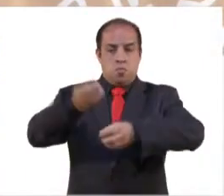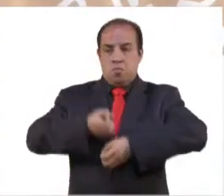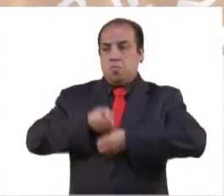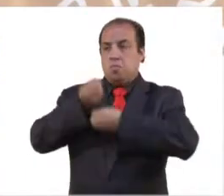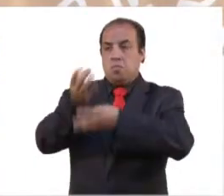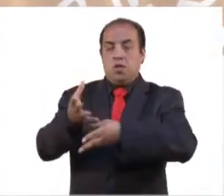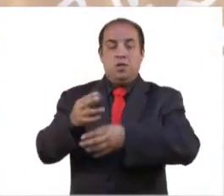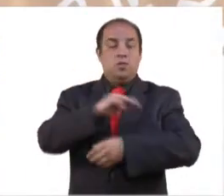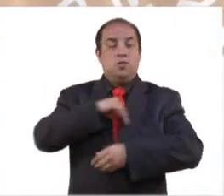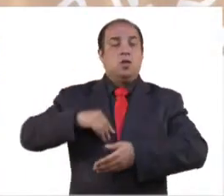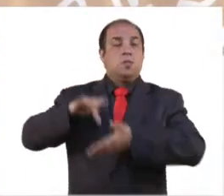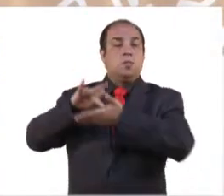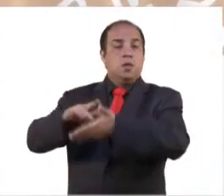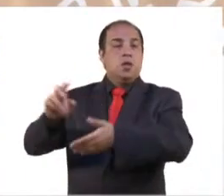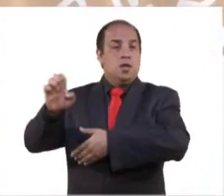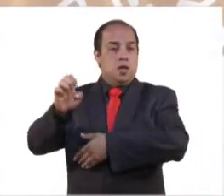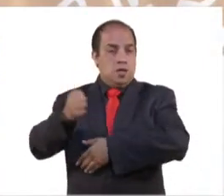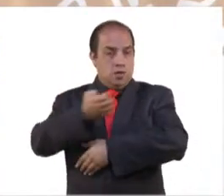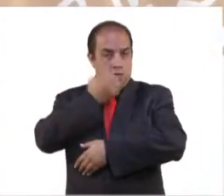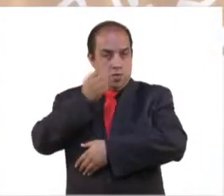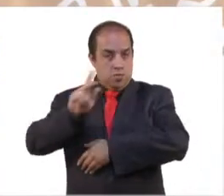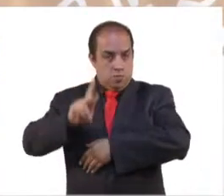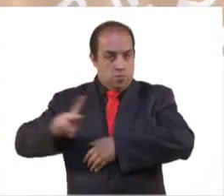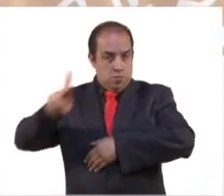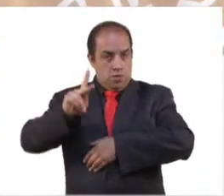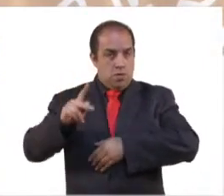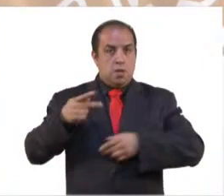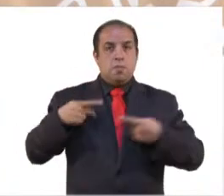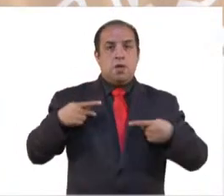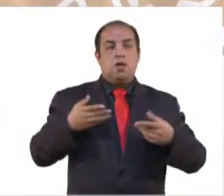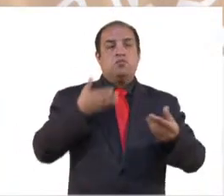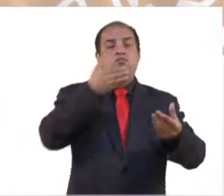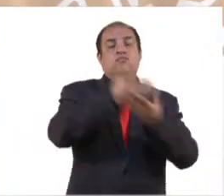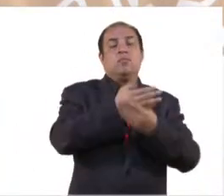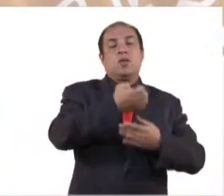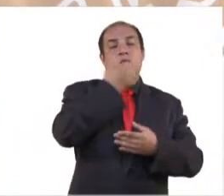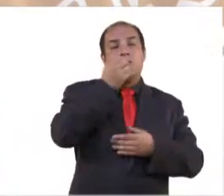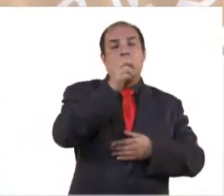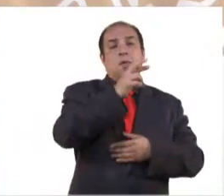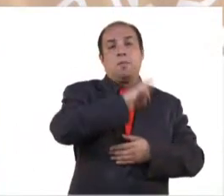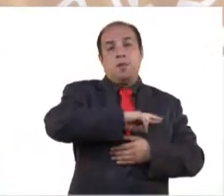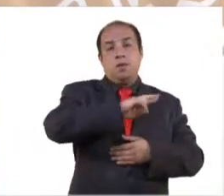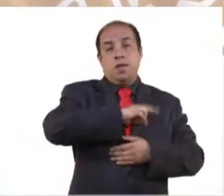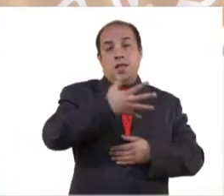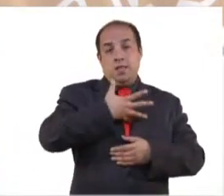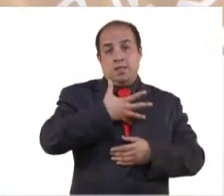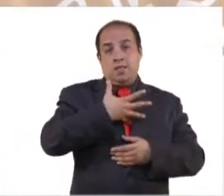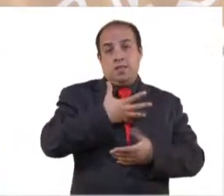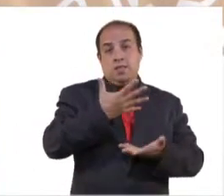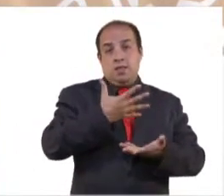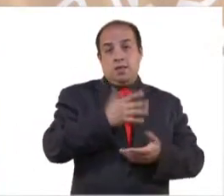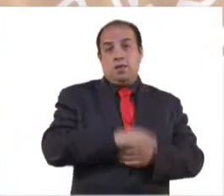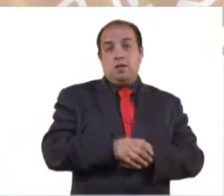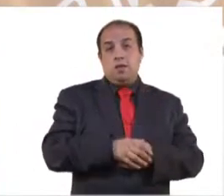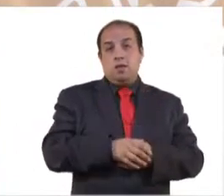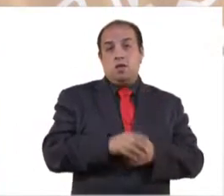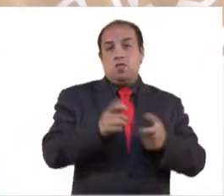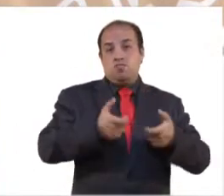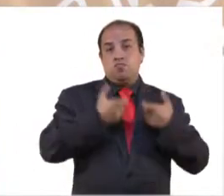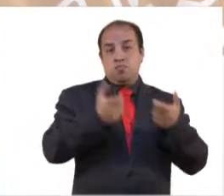nosotros apoyamos a la escuela pública. Quien va a la escuela privada es porque tiene recursos para pagar una colegiatura de escuela